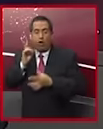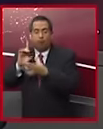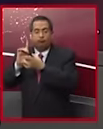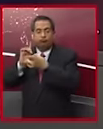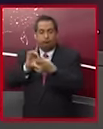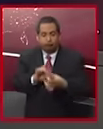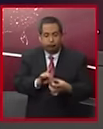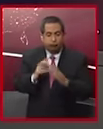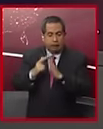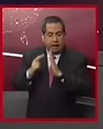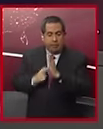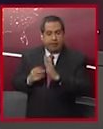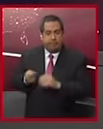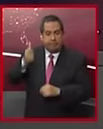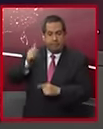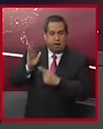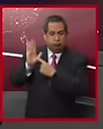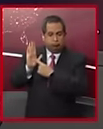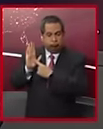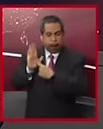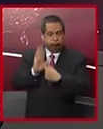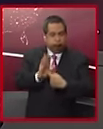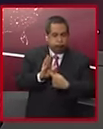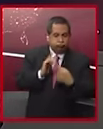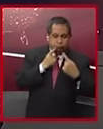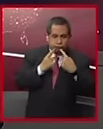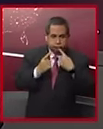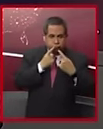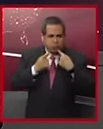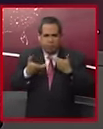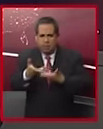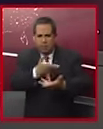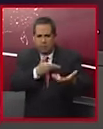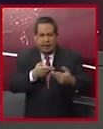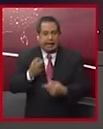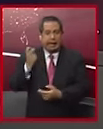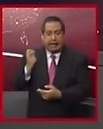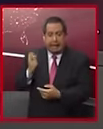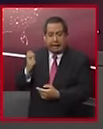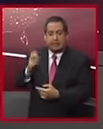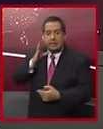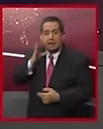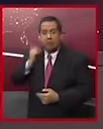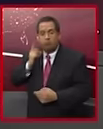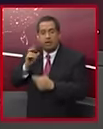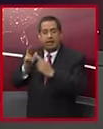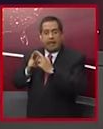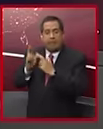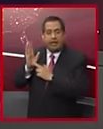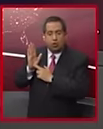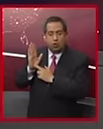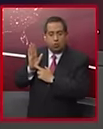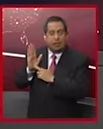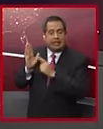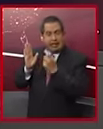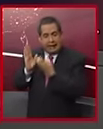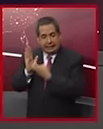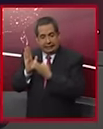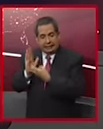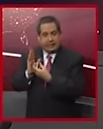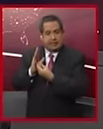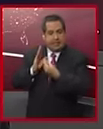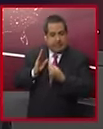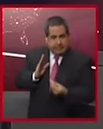Diputados. Y así como se dio el debate, es como lo establece el reglamento de la Cámara de los Diputados. Esa fue la manera en que la